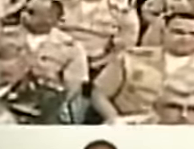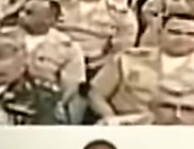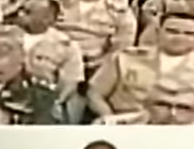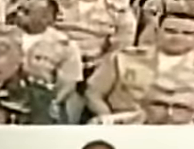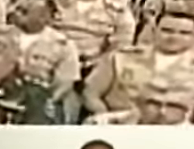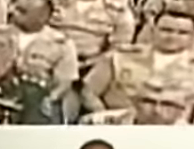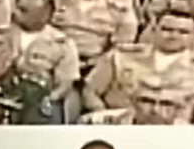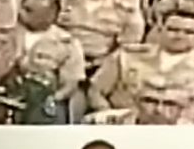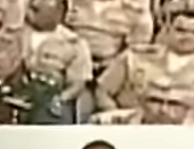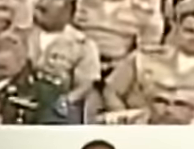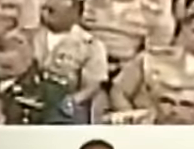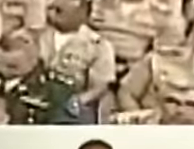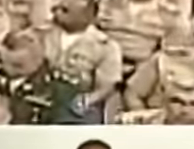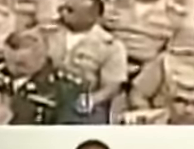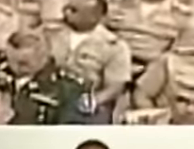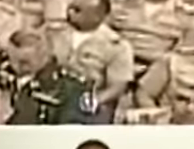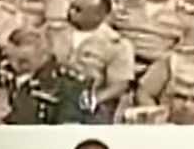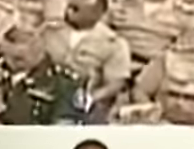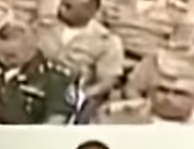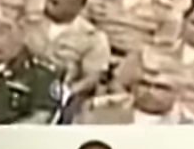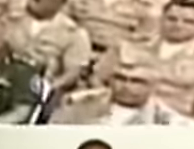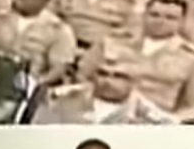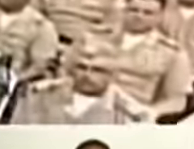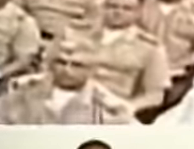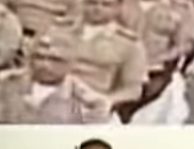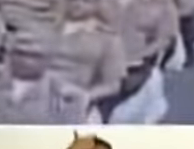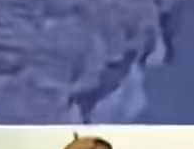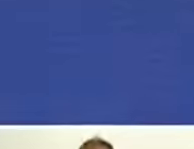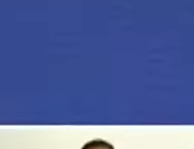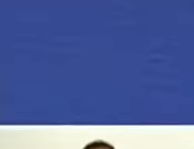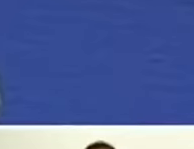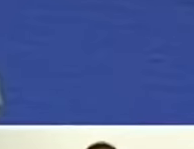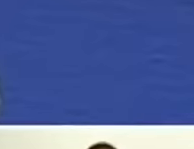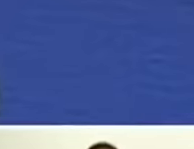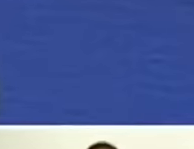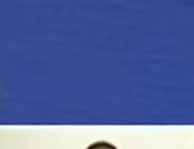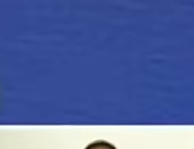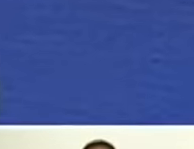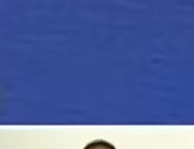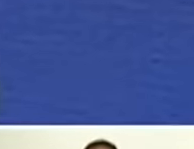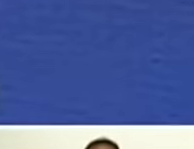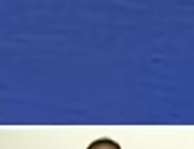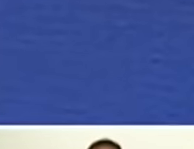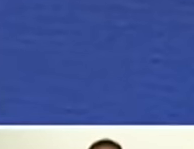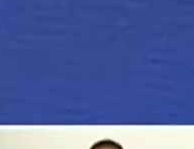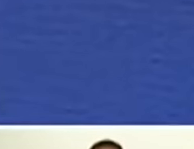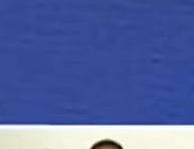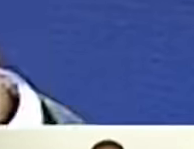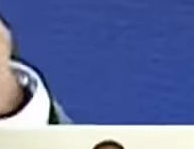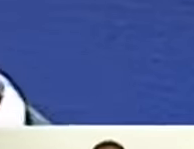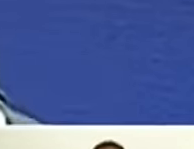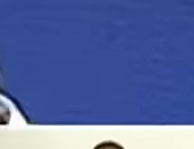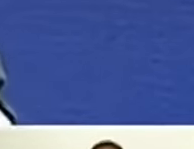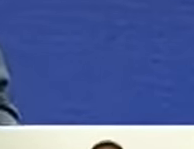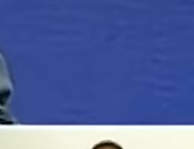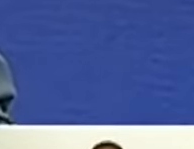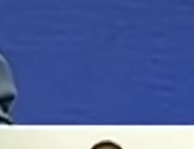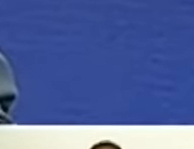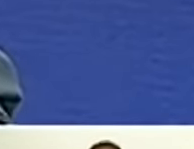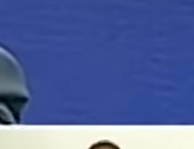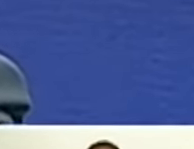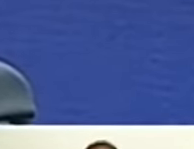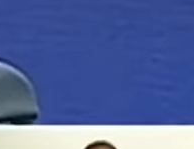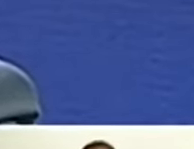El imperialismo ahora está conspirando. La ExxonMobil están pagando políticos, acá en